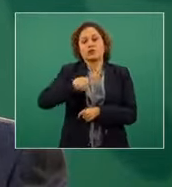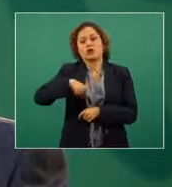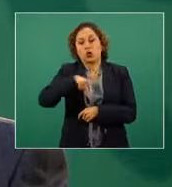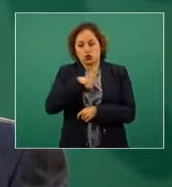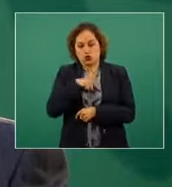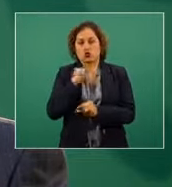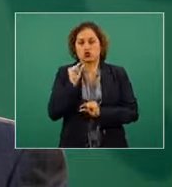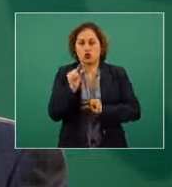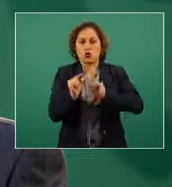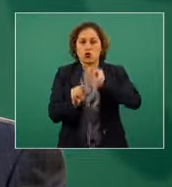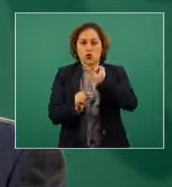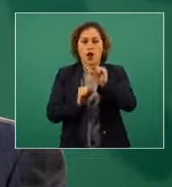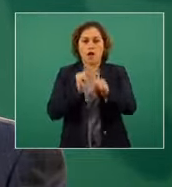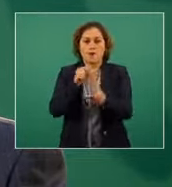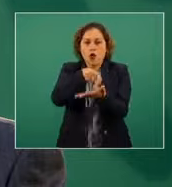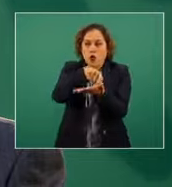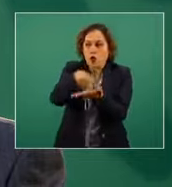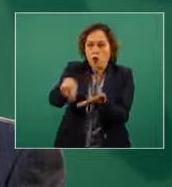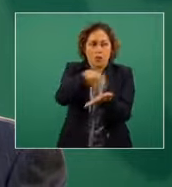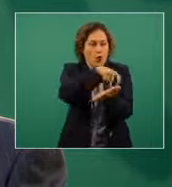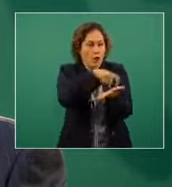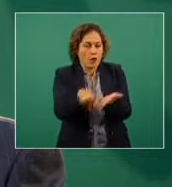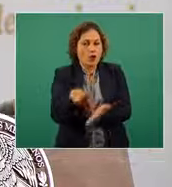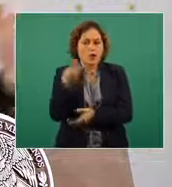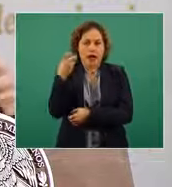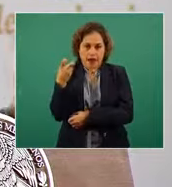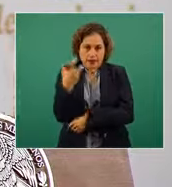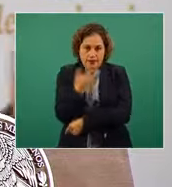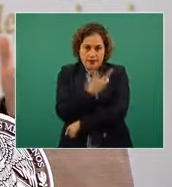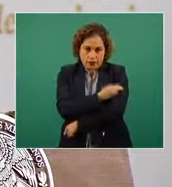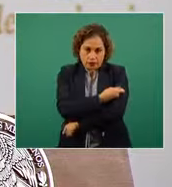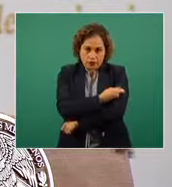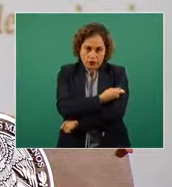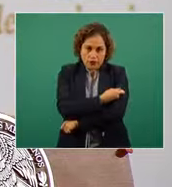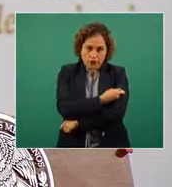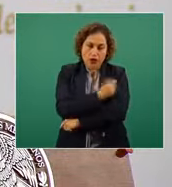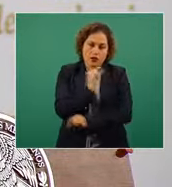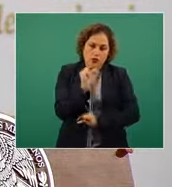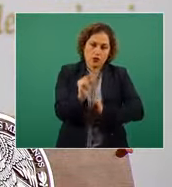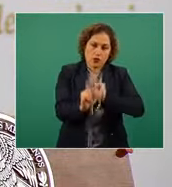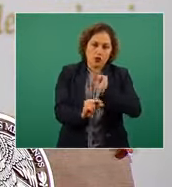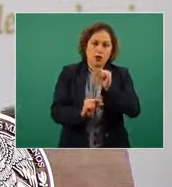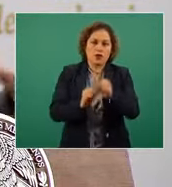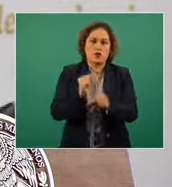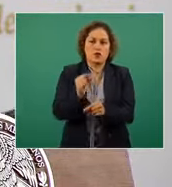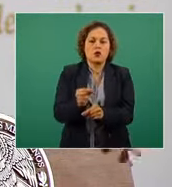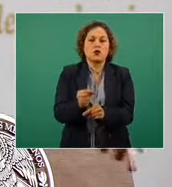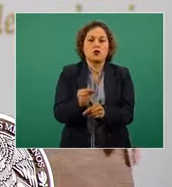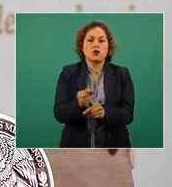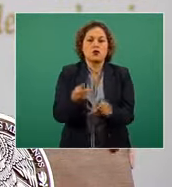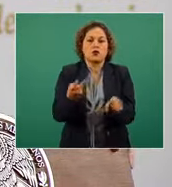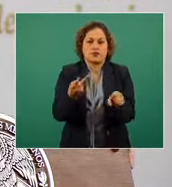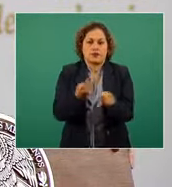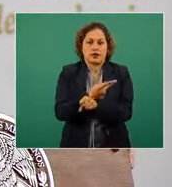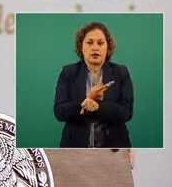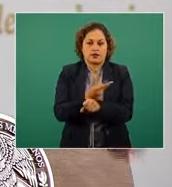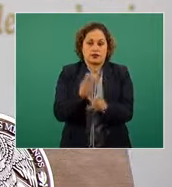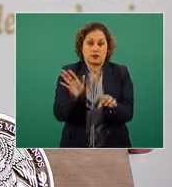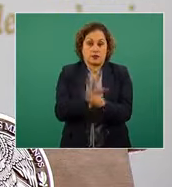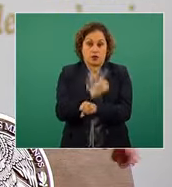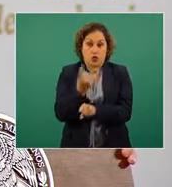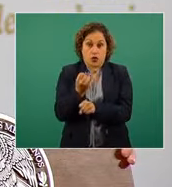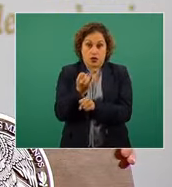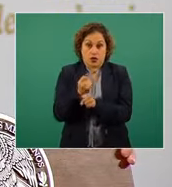regularizando el abastecimiento de esta vacuna conforme se vayan logrando solventar las irregularidades y